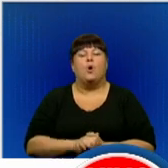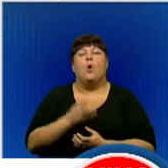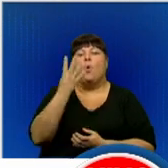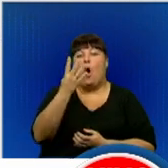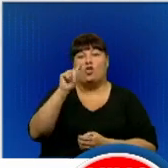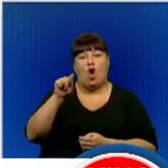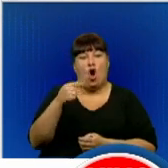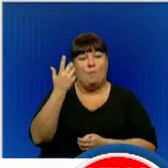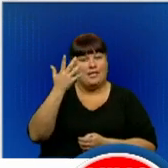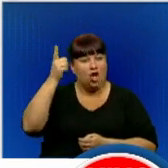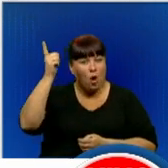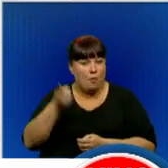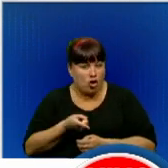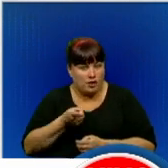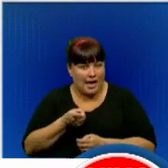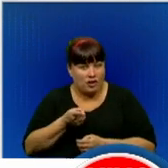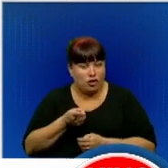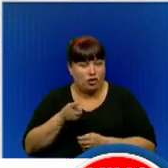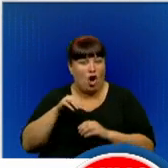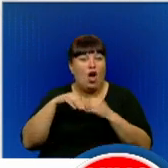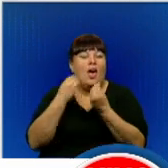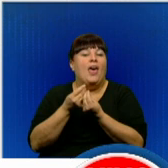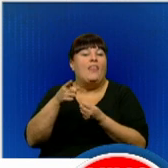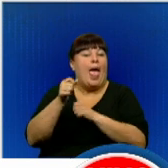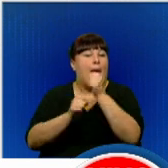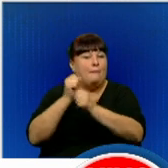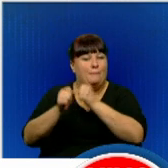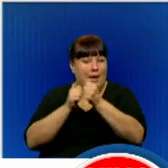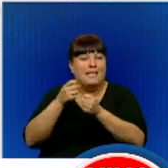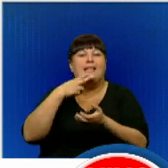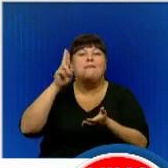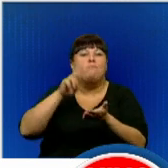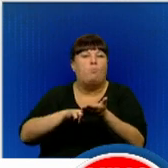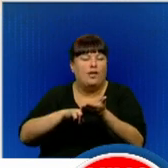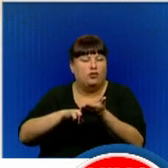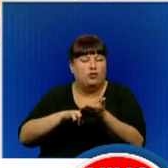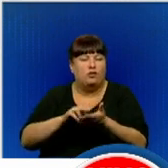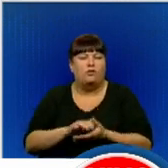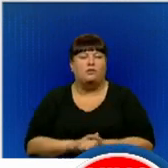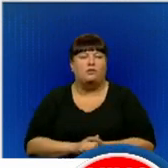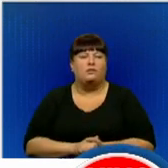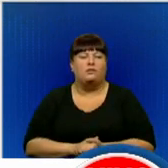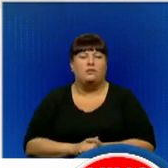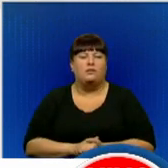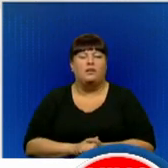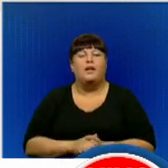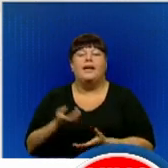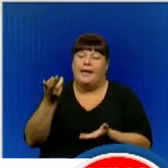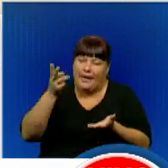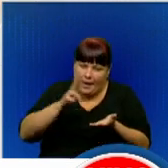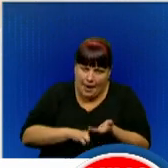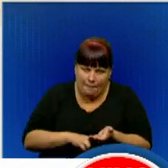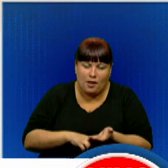45 por ciento de las impuestos de empresas con impuestos predeterminado repito